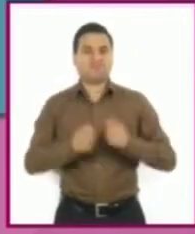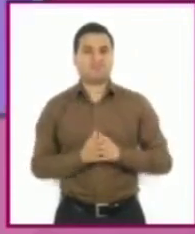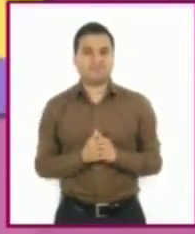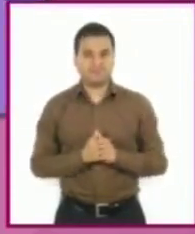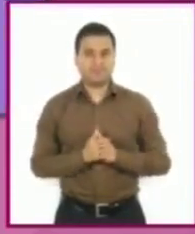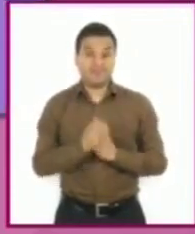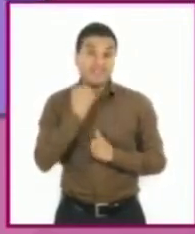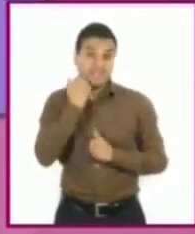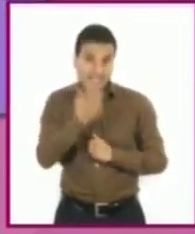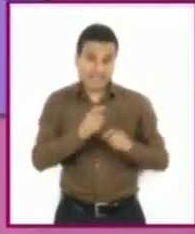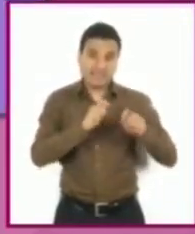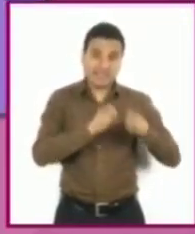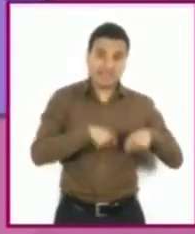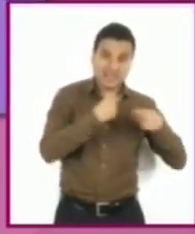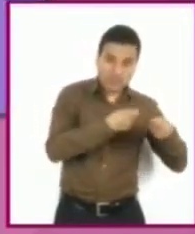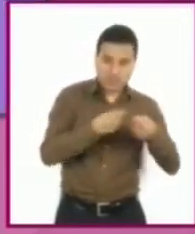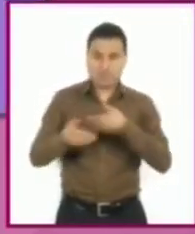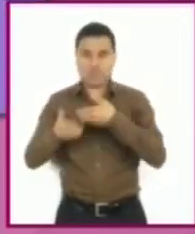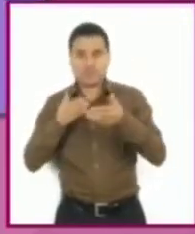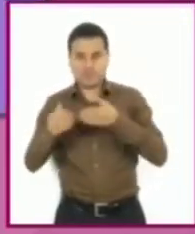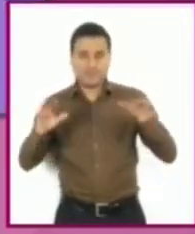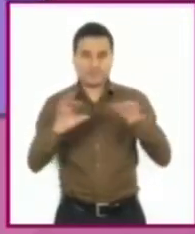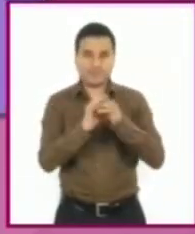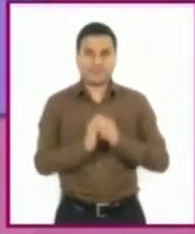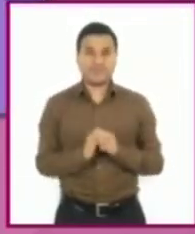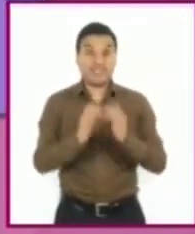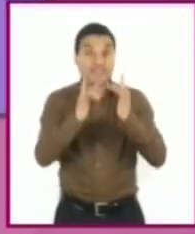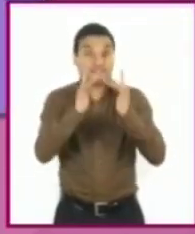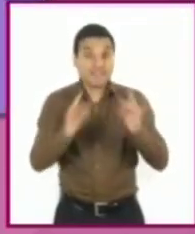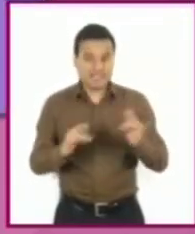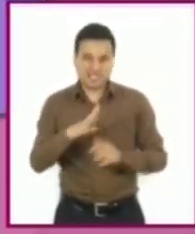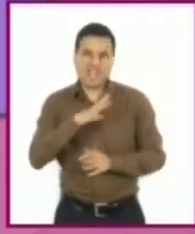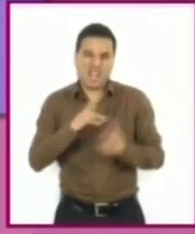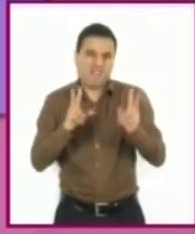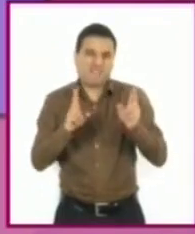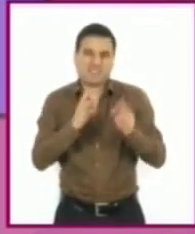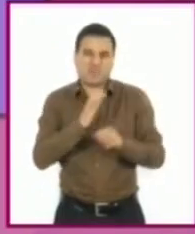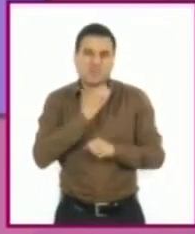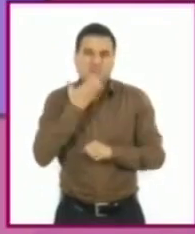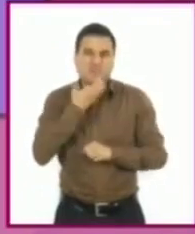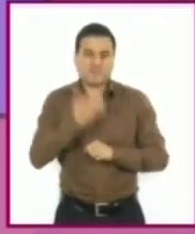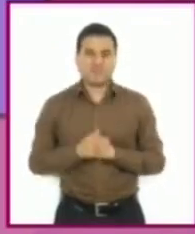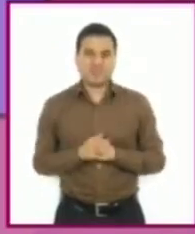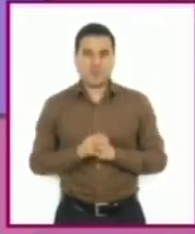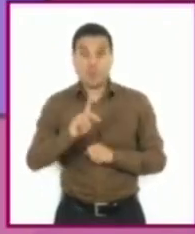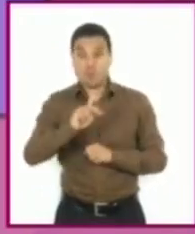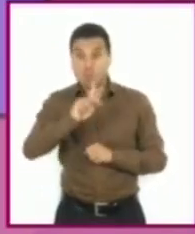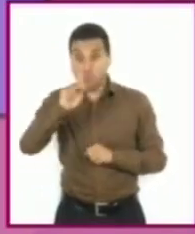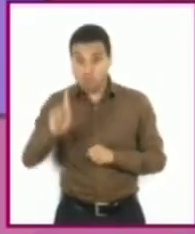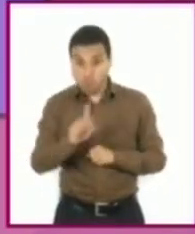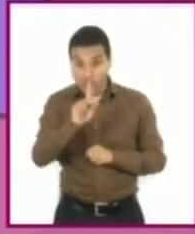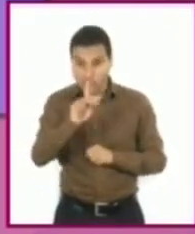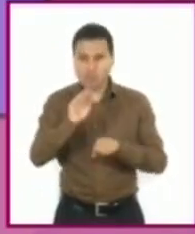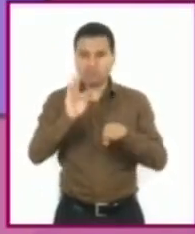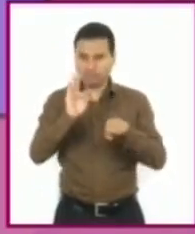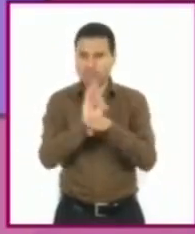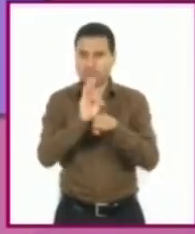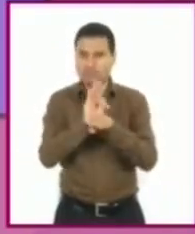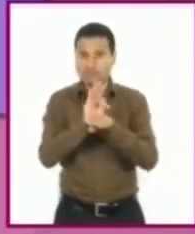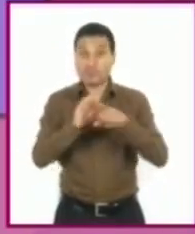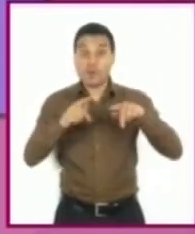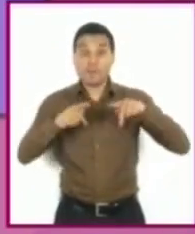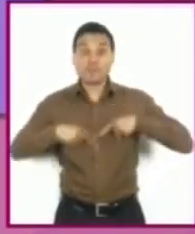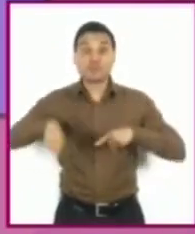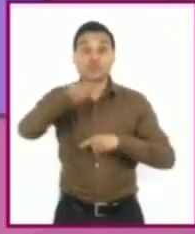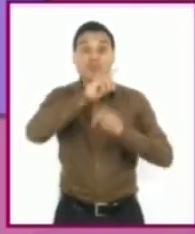novedad. En Francia, comenzó a utilizarse la frase «todo para el pueblo pero sin el pueblo», para describir a